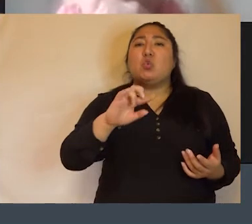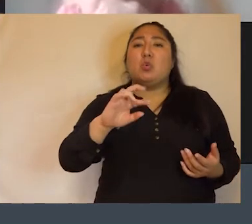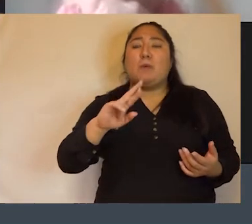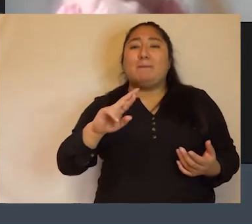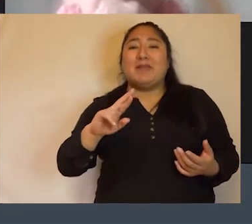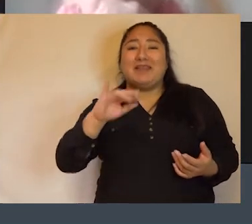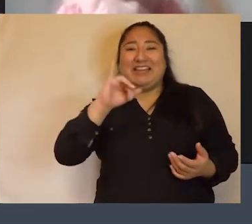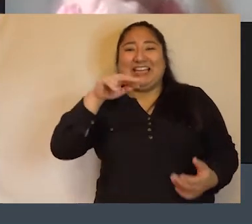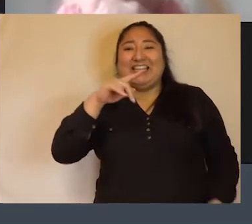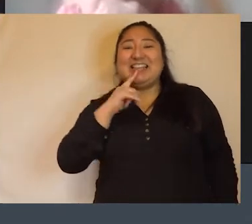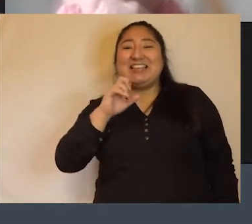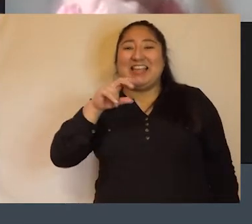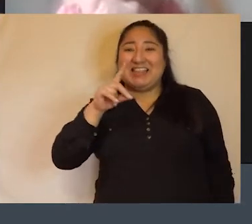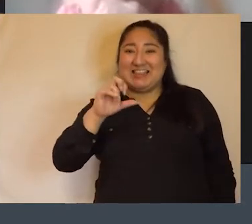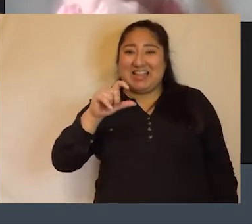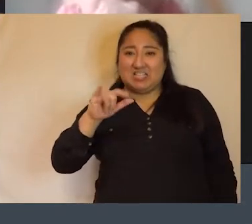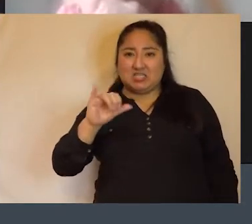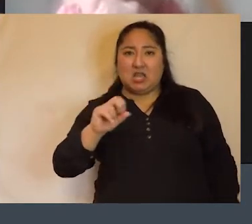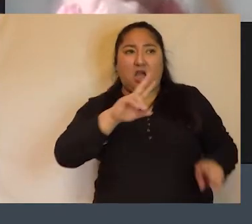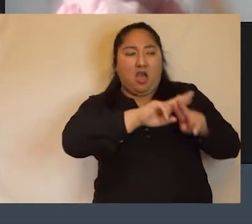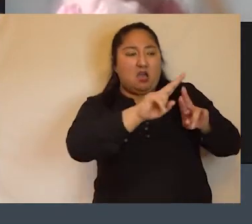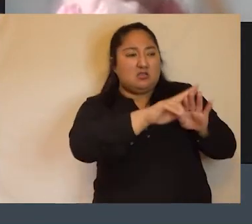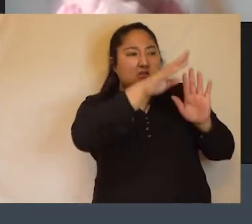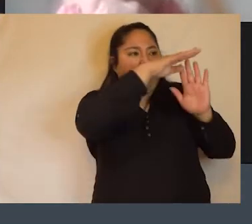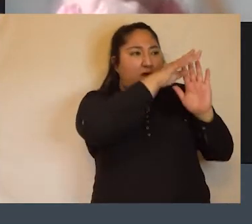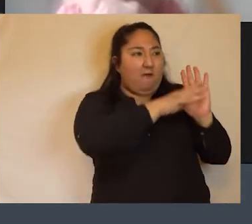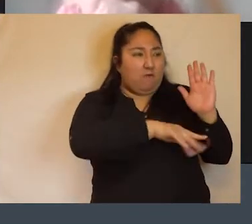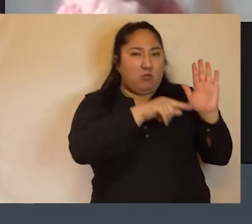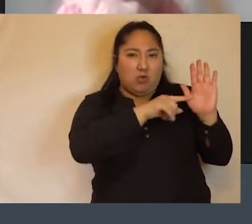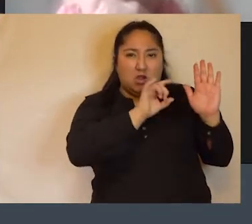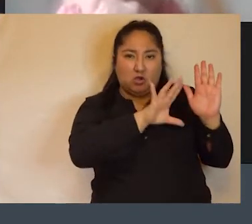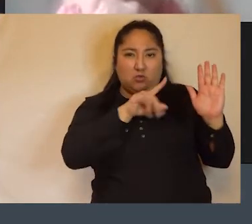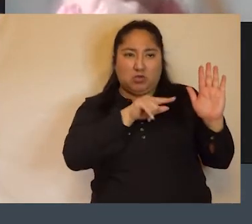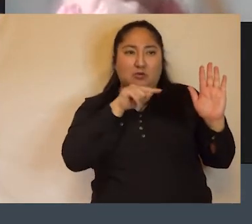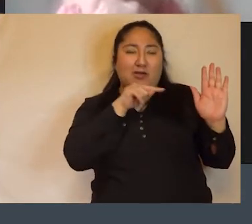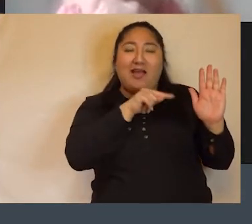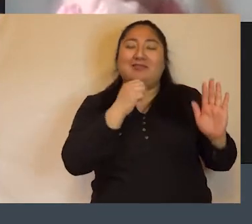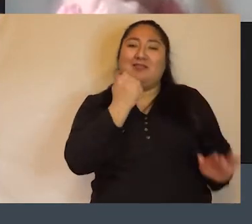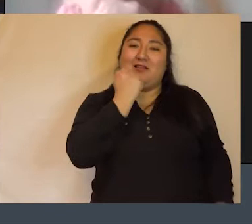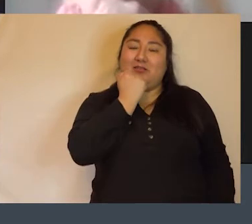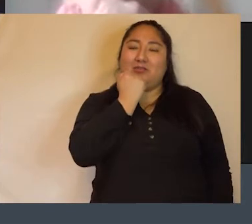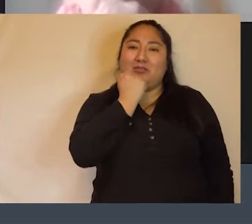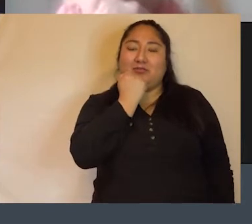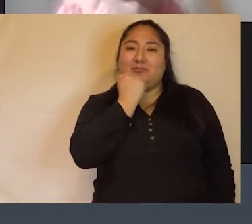Superintendencia de Pensiones hubiera emitido un formulario único, es un error.